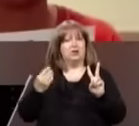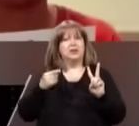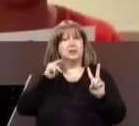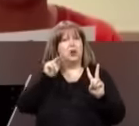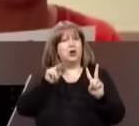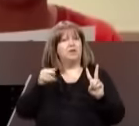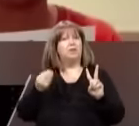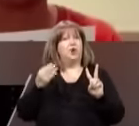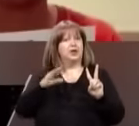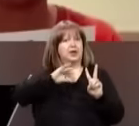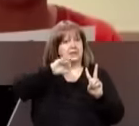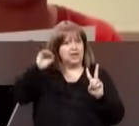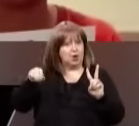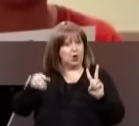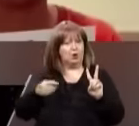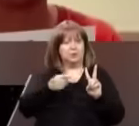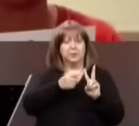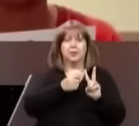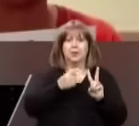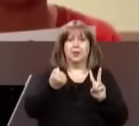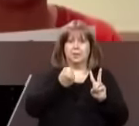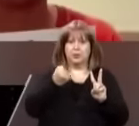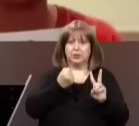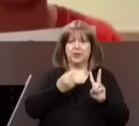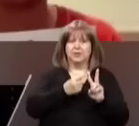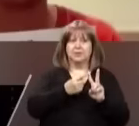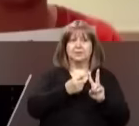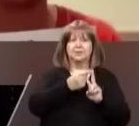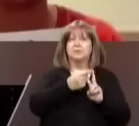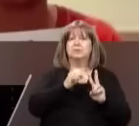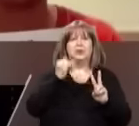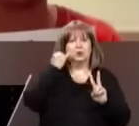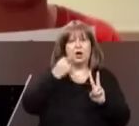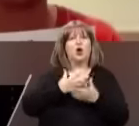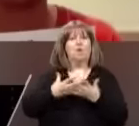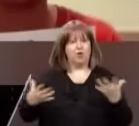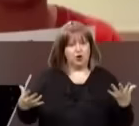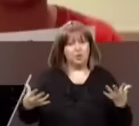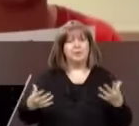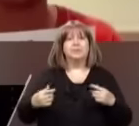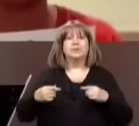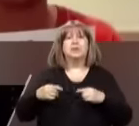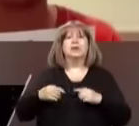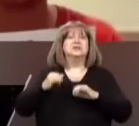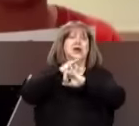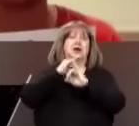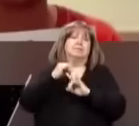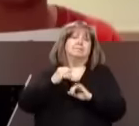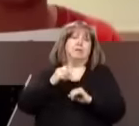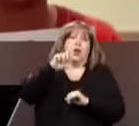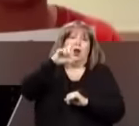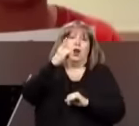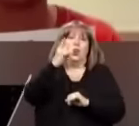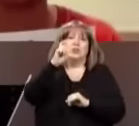importante, miren, le solté la mano. Doctor, ¿van a permanecer juntas en el penal? Descansarán paz. Doctor, pero un